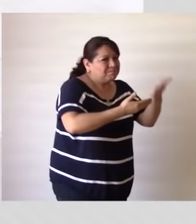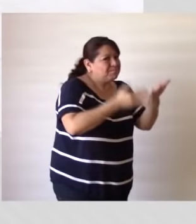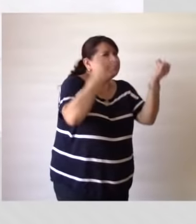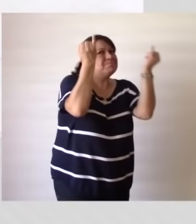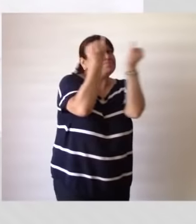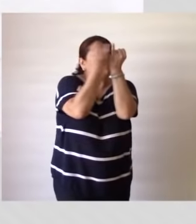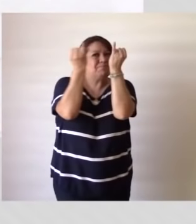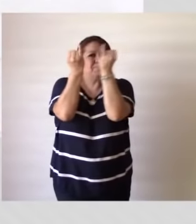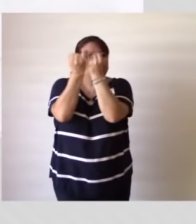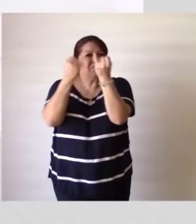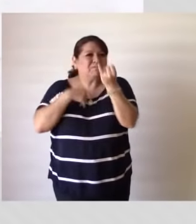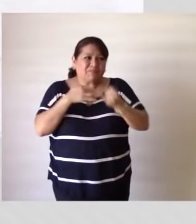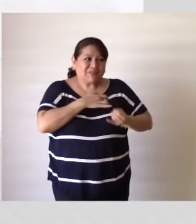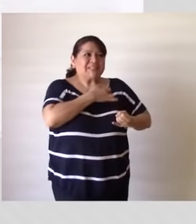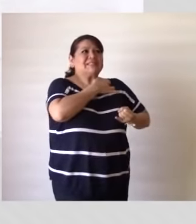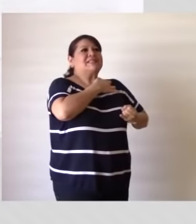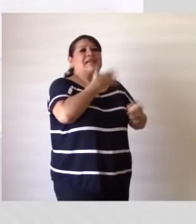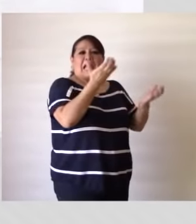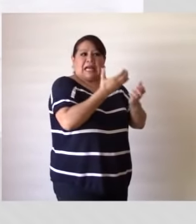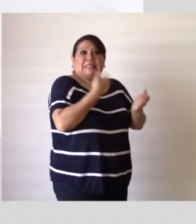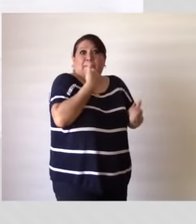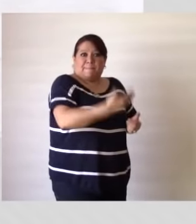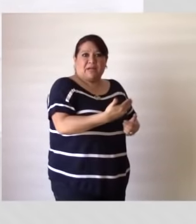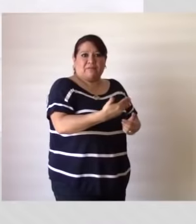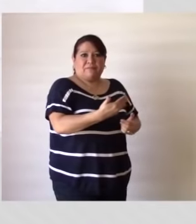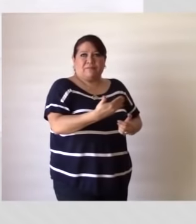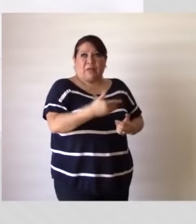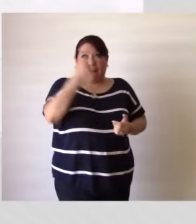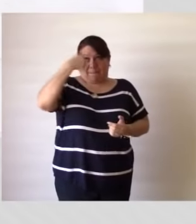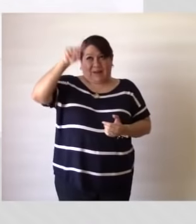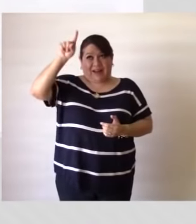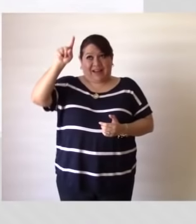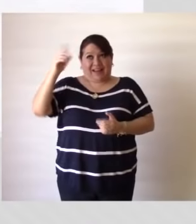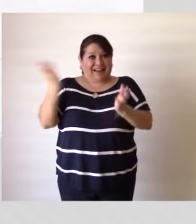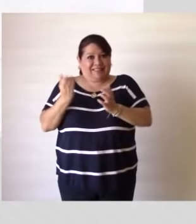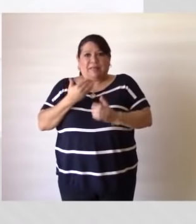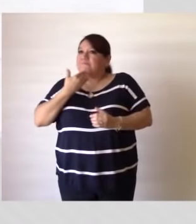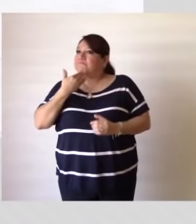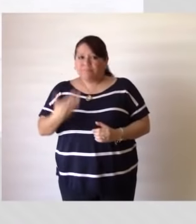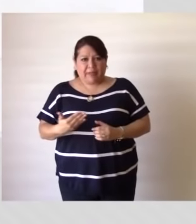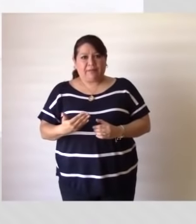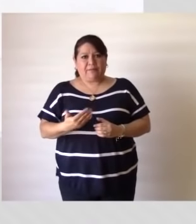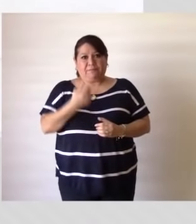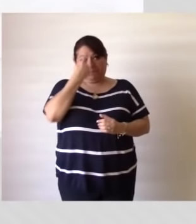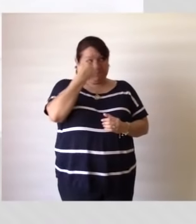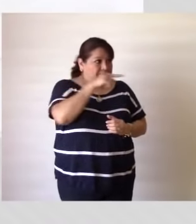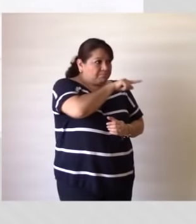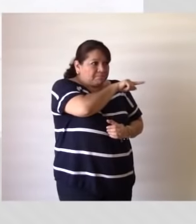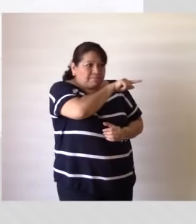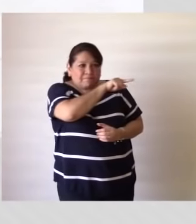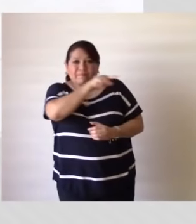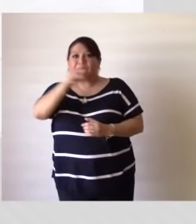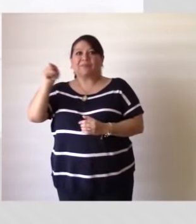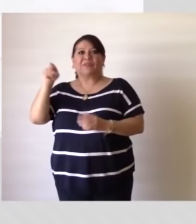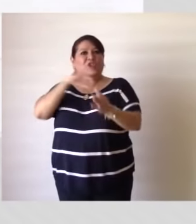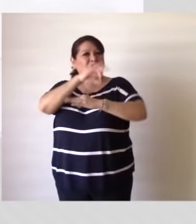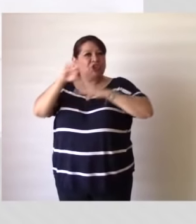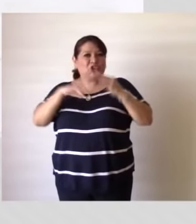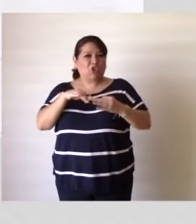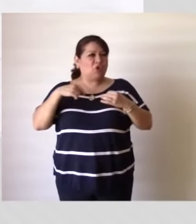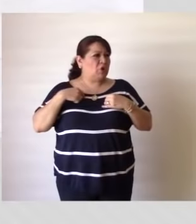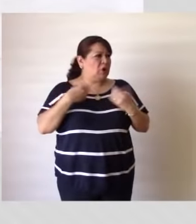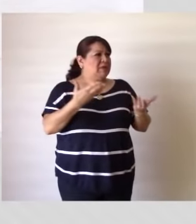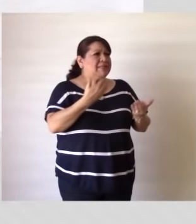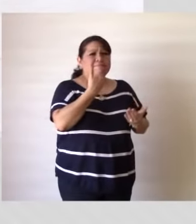si haces algo para dios tiene que ser lo mejor hazlo tan